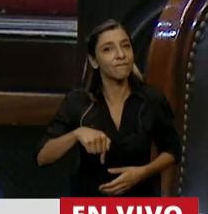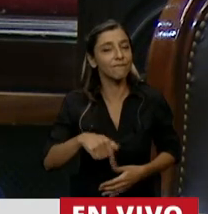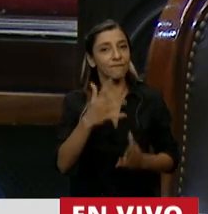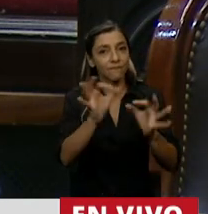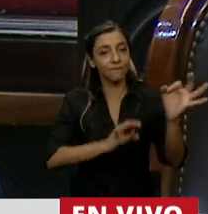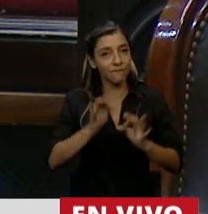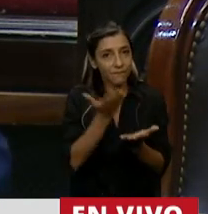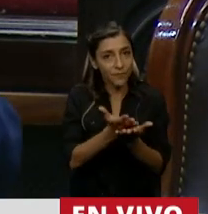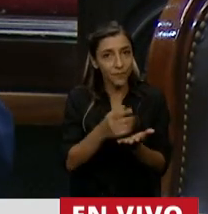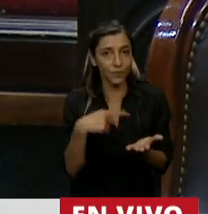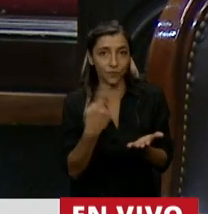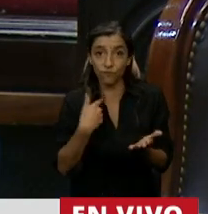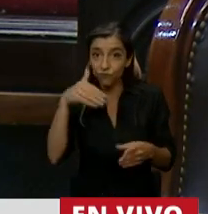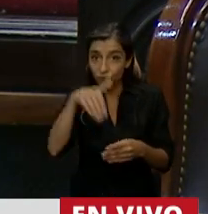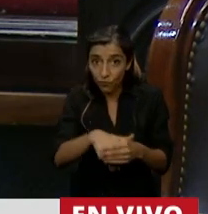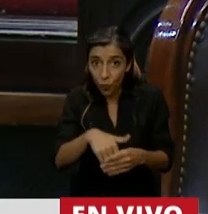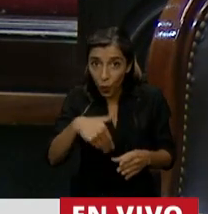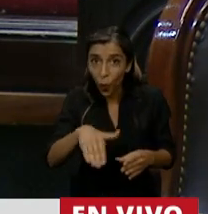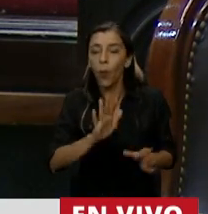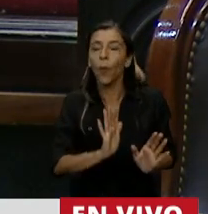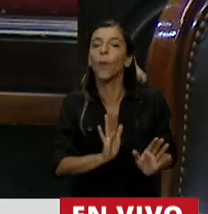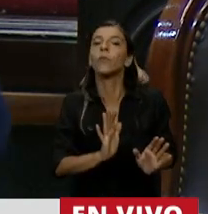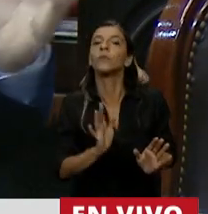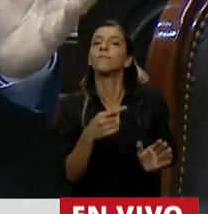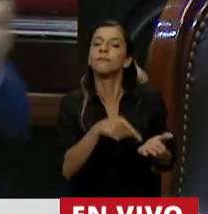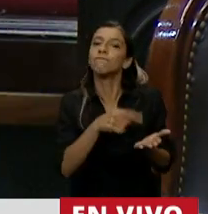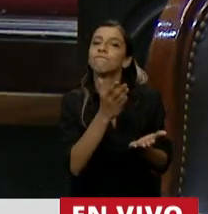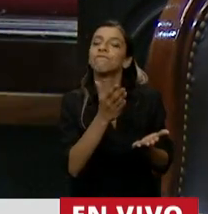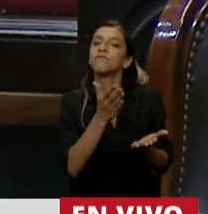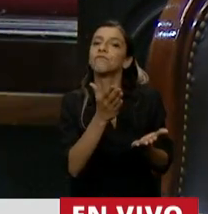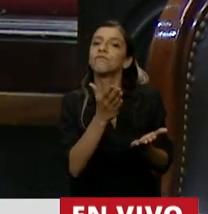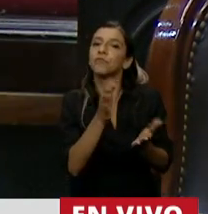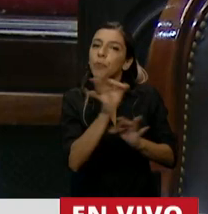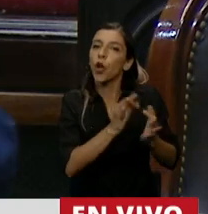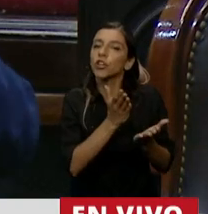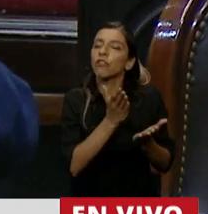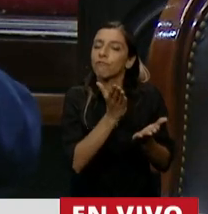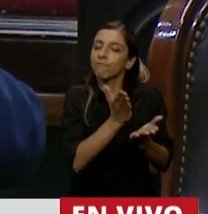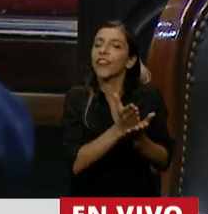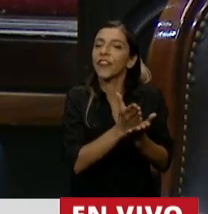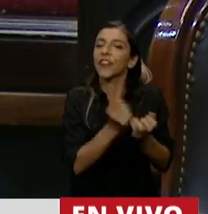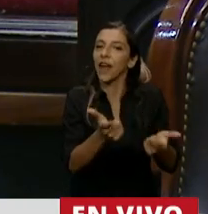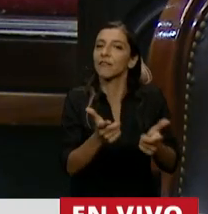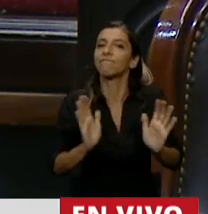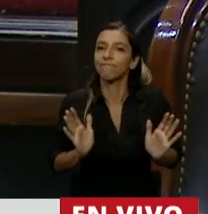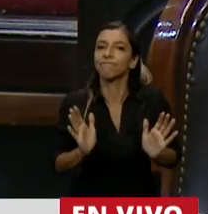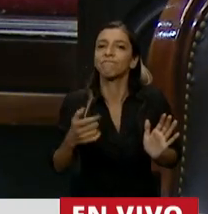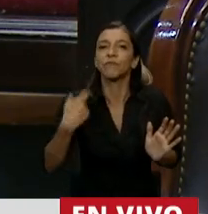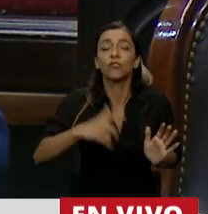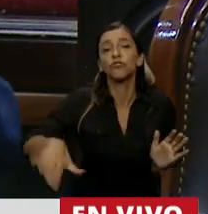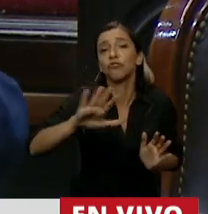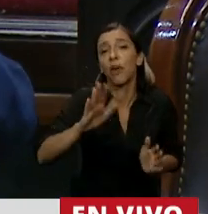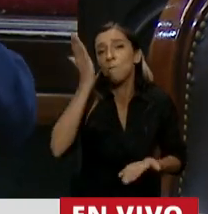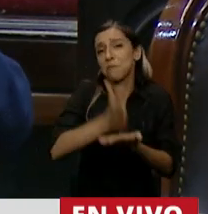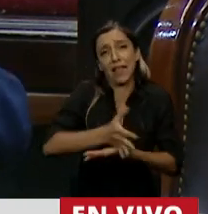votando implica la ampliación de derechos para la mitad de la humanidad, o para la mitad, en este caso, de las